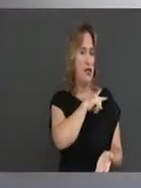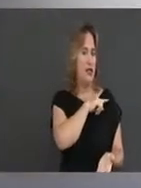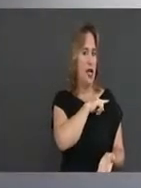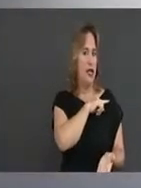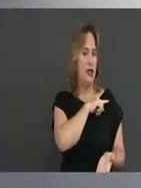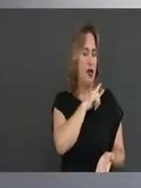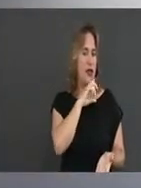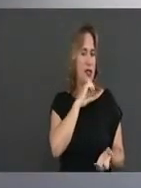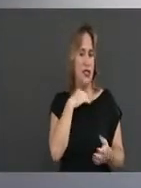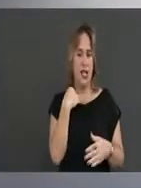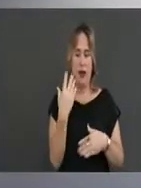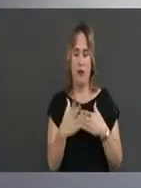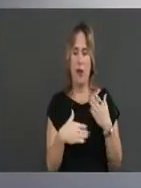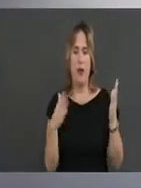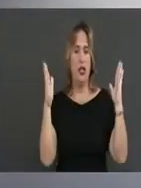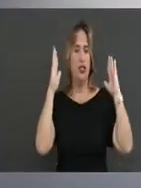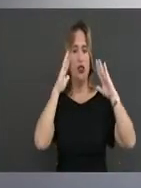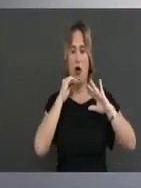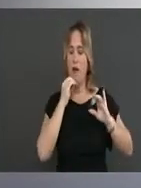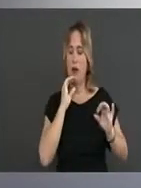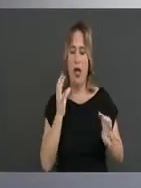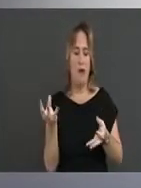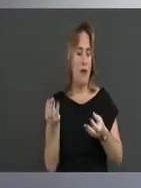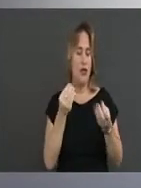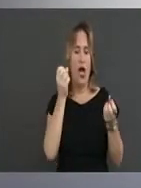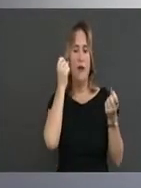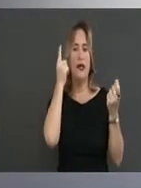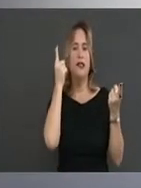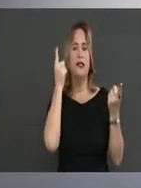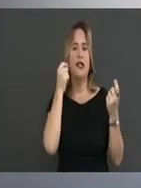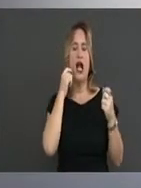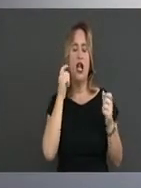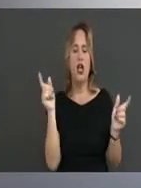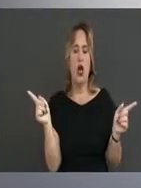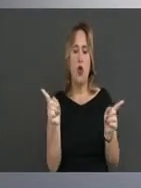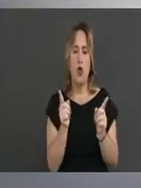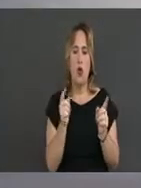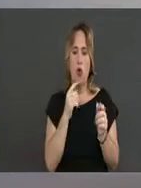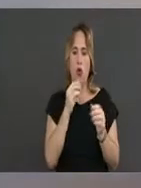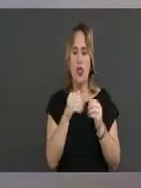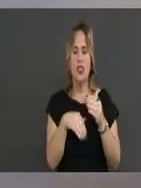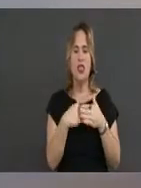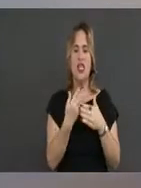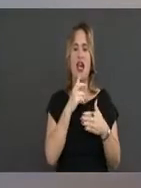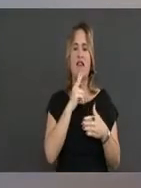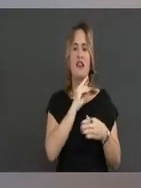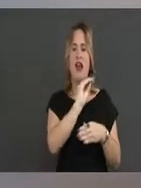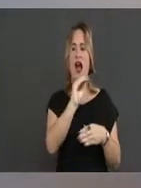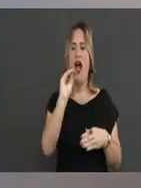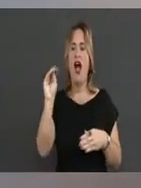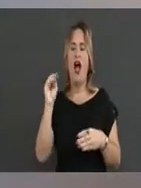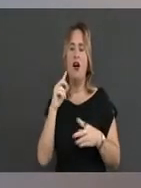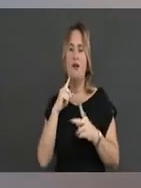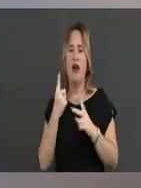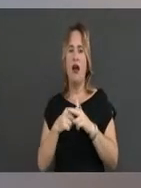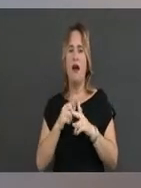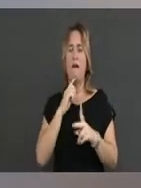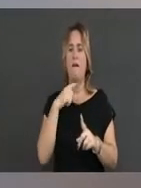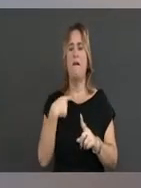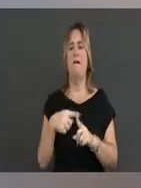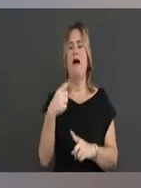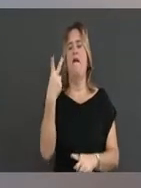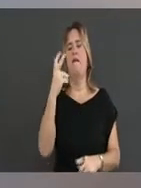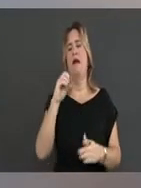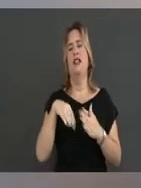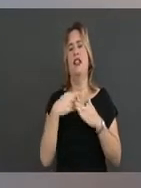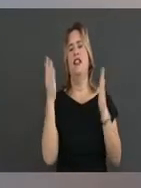que no teníamos estas protecciones, los ciclos en muchos de los sectores llegaron a sobrepasar los 20